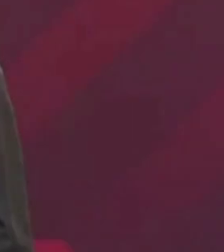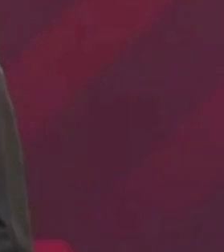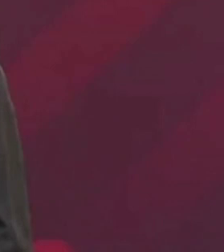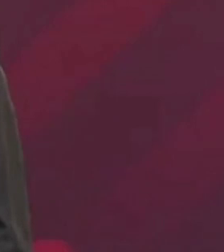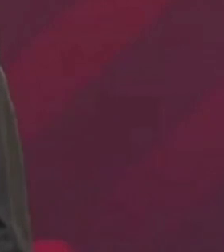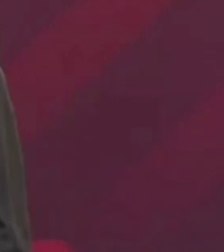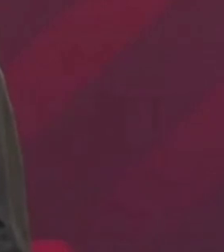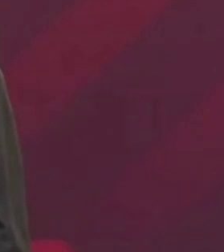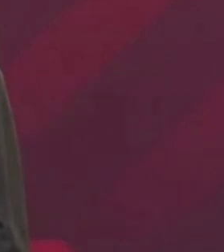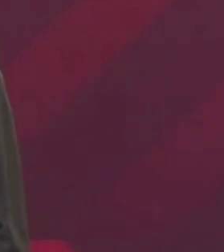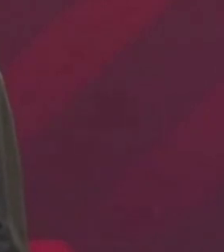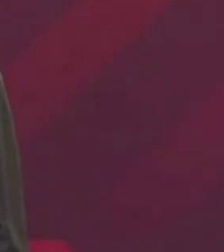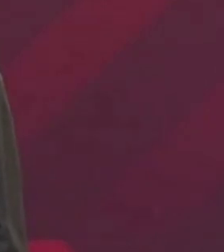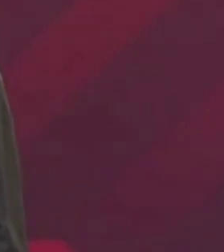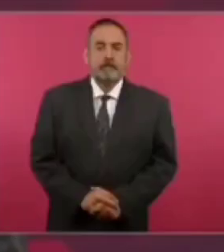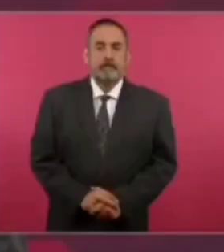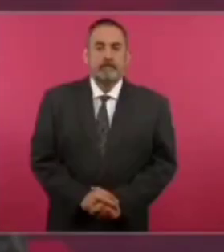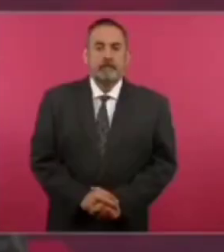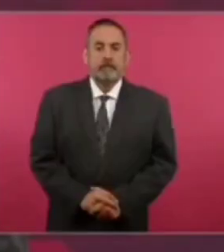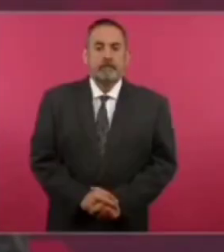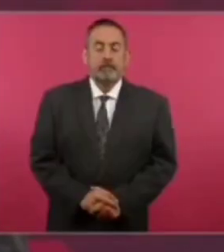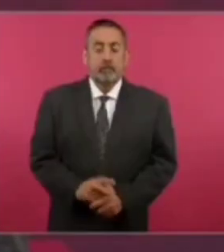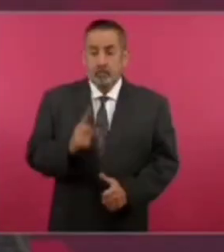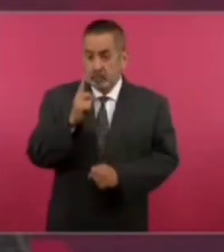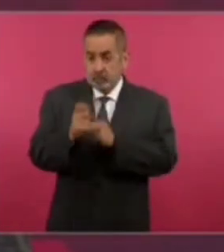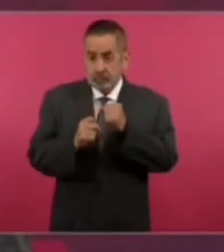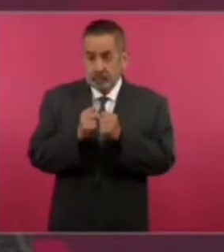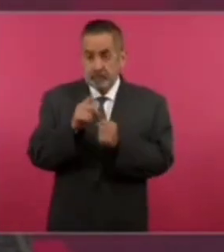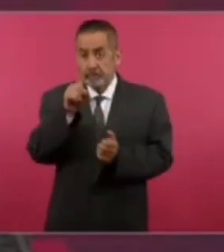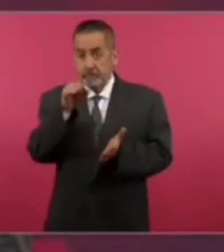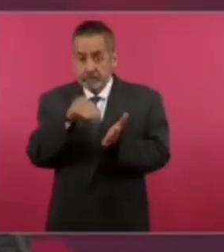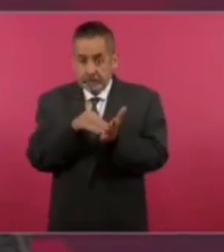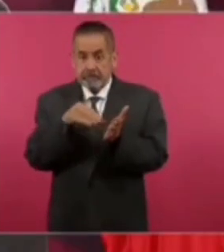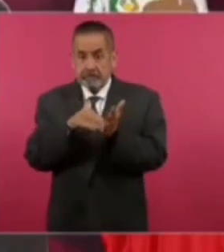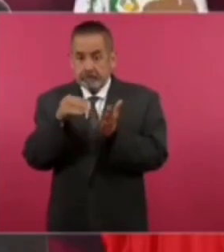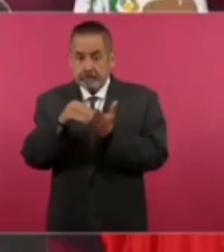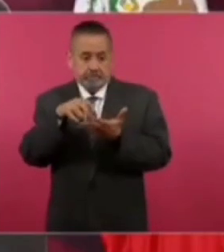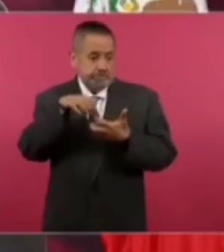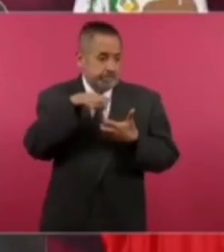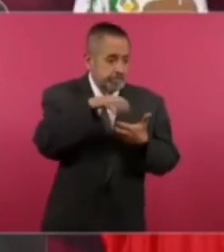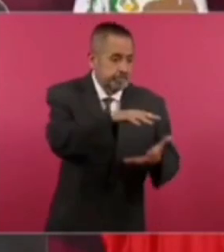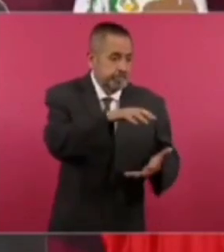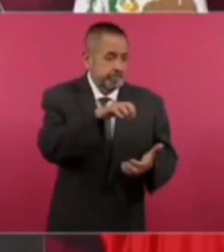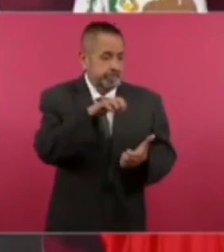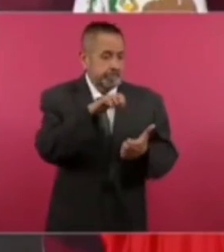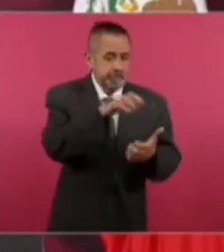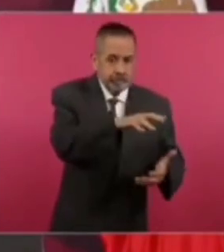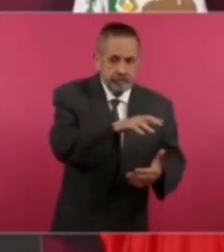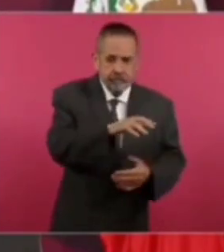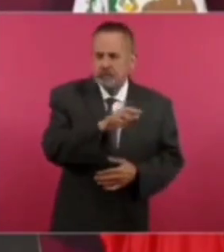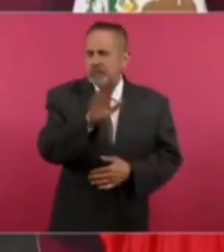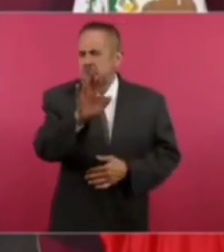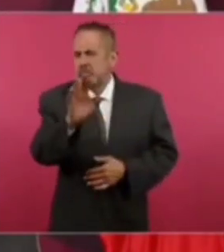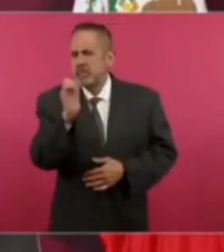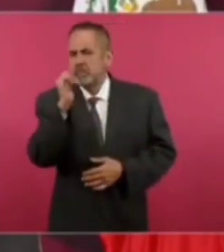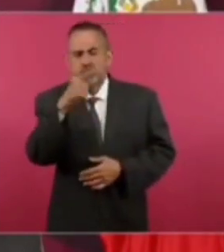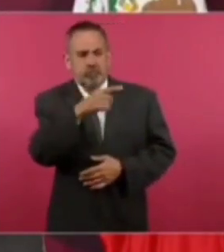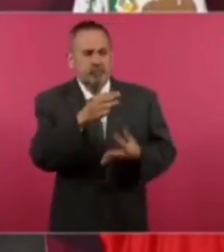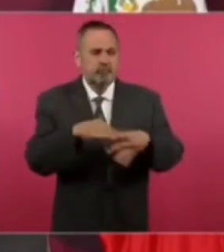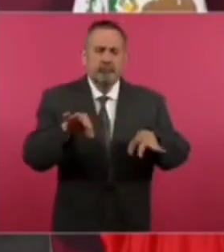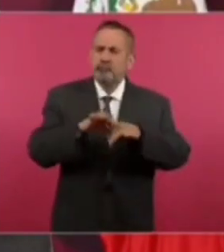Mil millones. Y díganme de algo importante que hayan hecho.